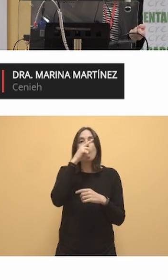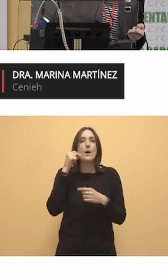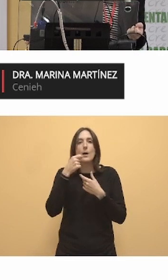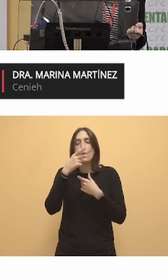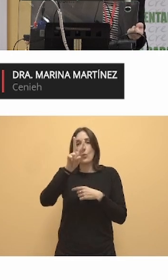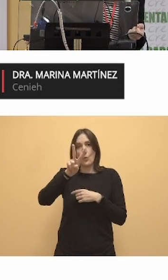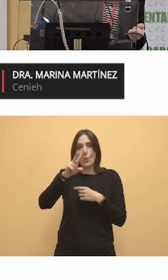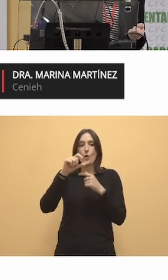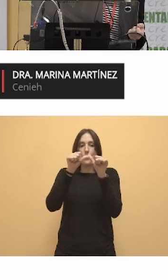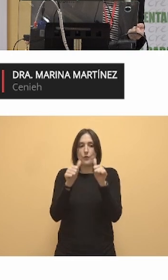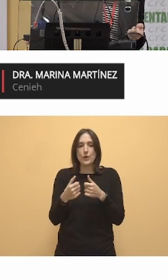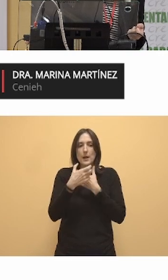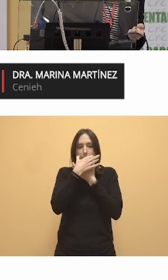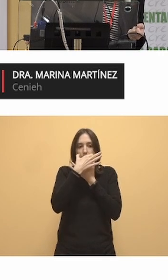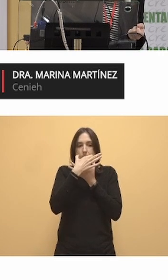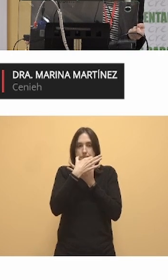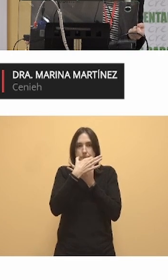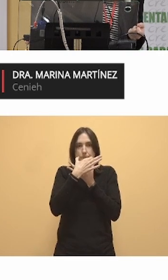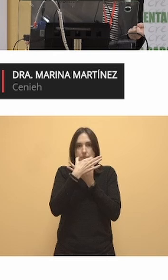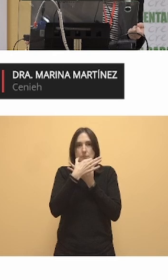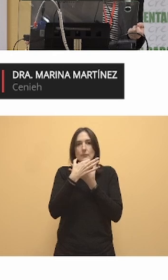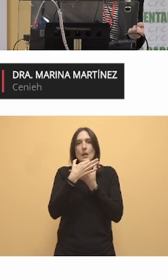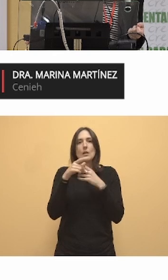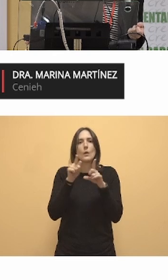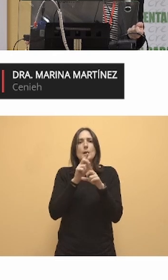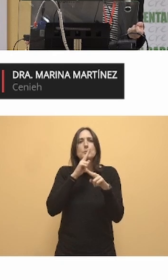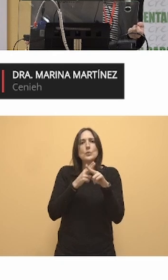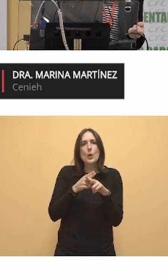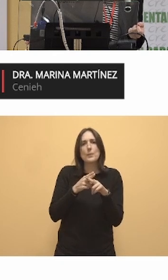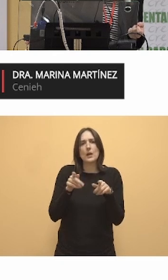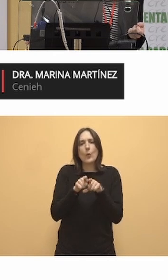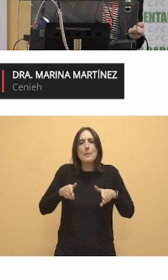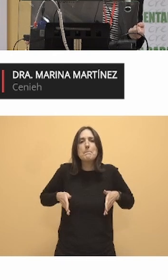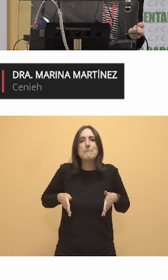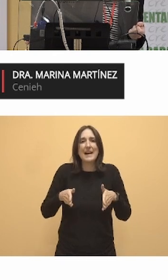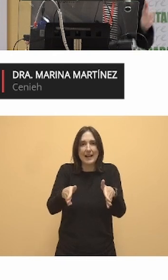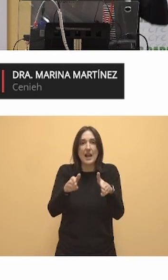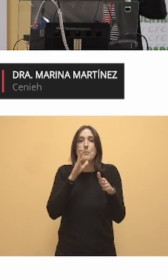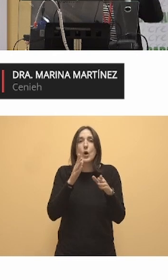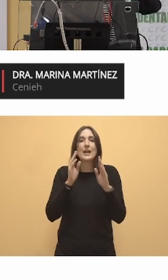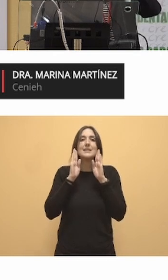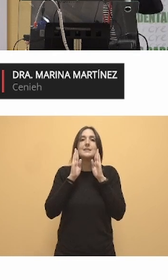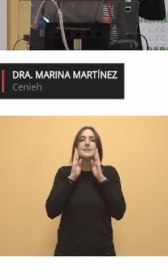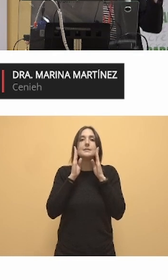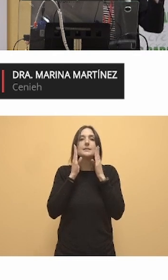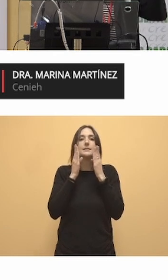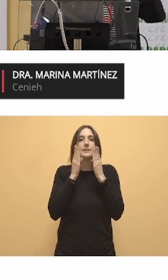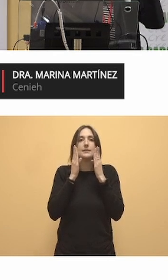U, que se denomina como arcada paralela, porque veis como las filas de dientes están